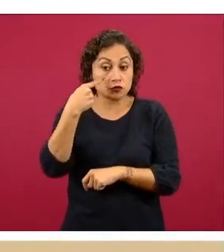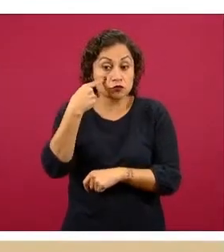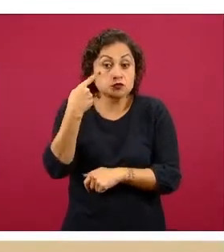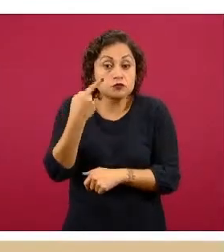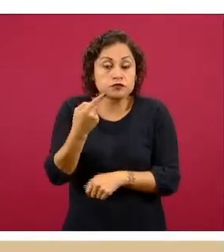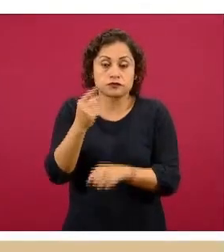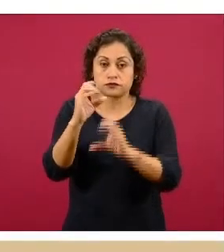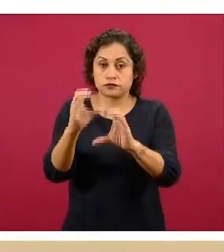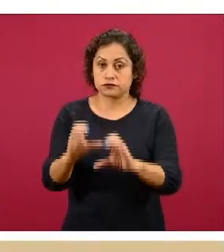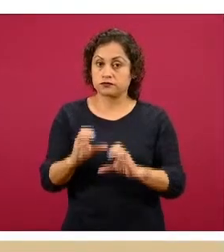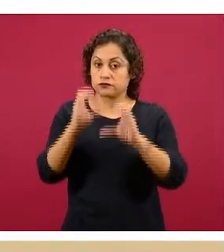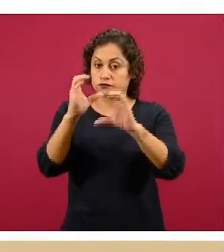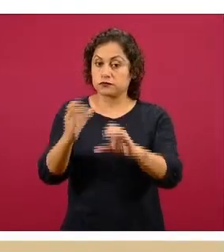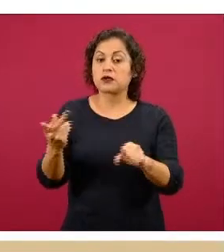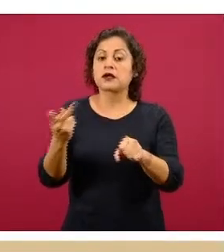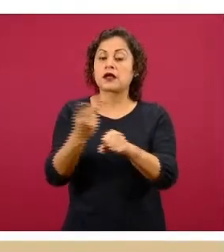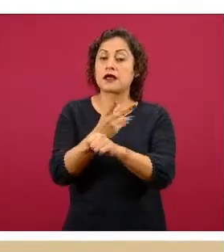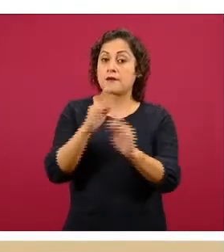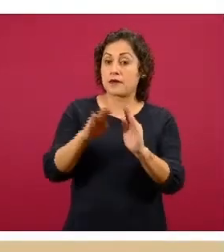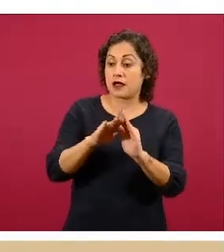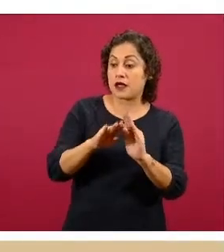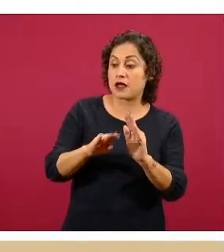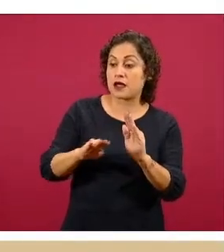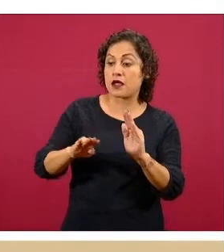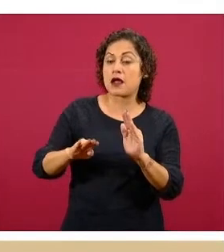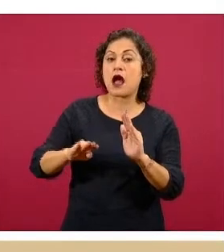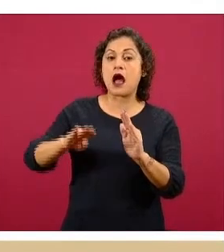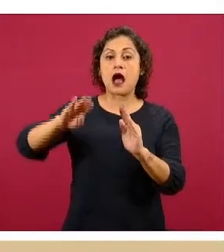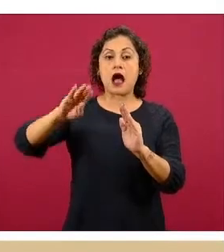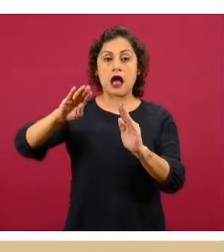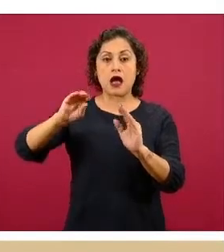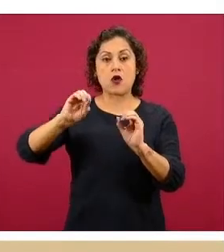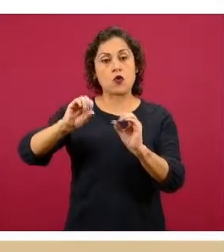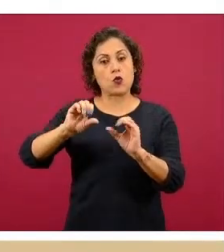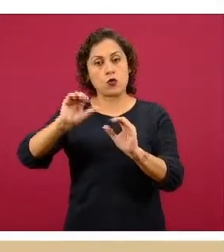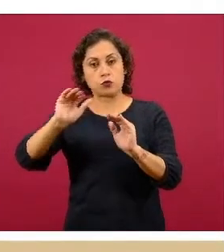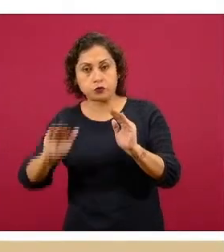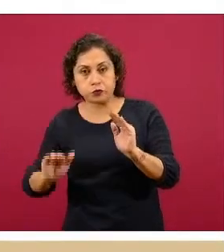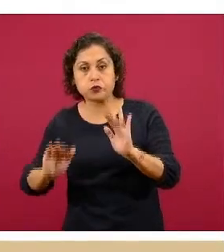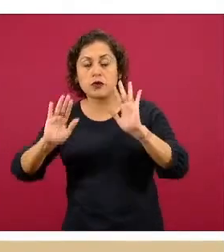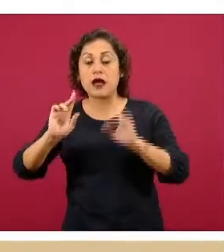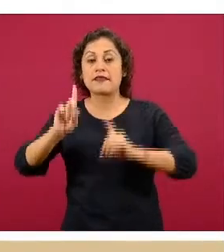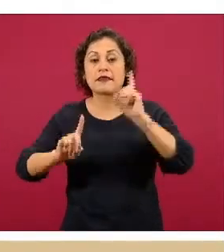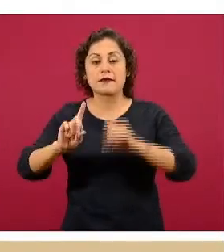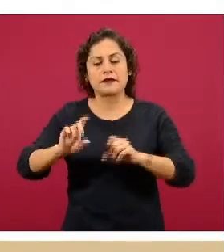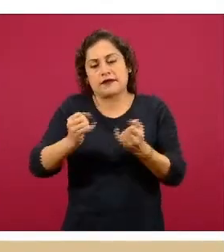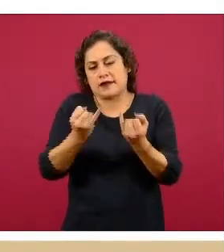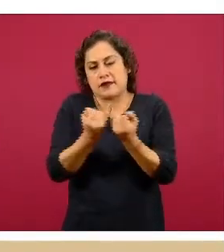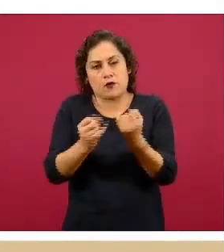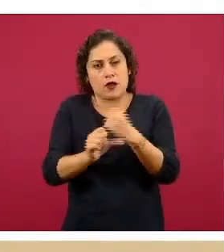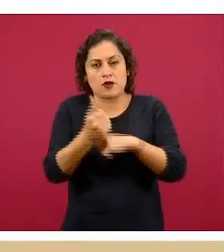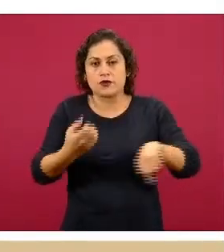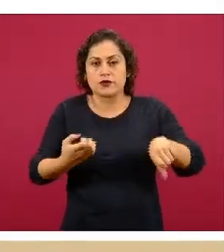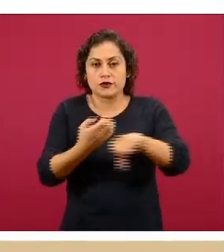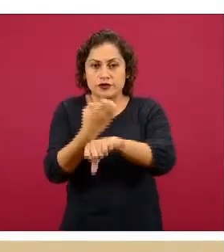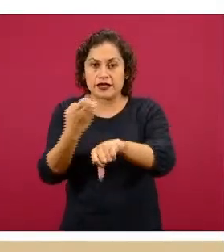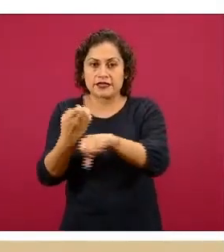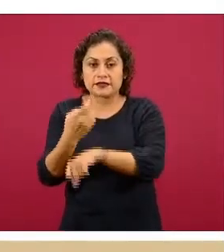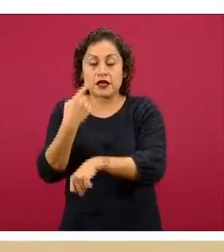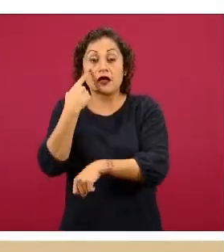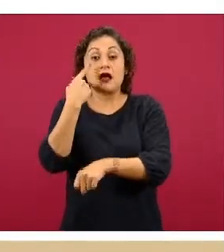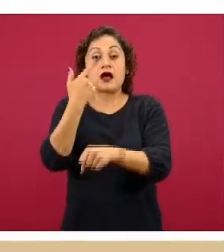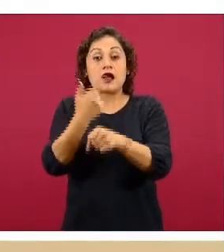muy cuidadosamente si esto, al igual que en otras entidades, puede reflejar el inicio